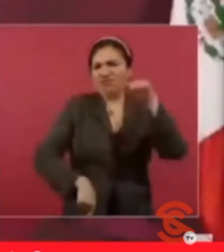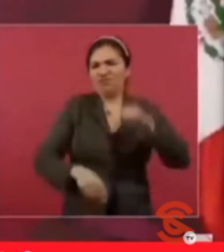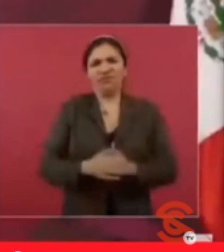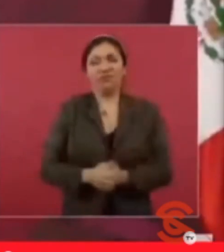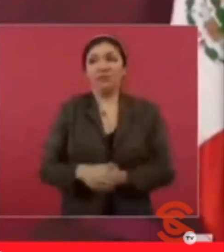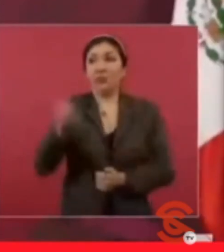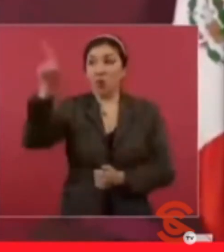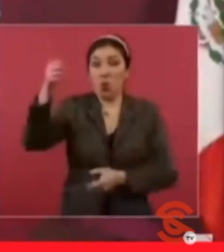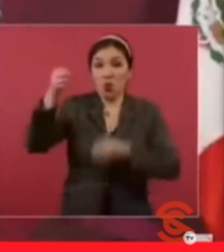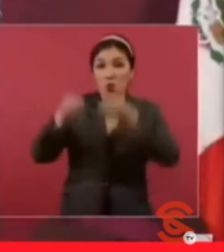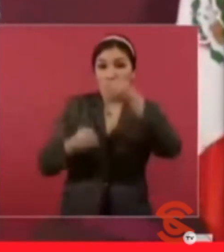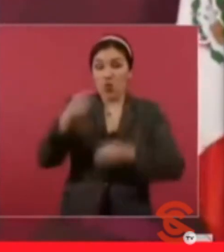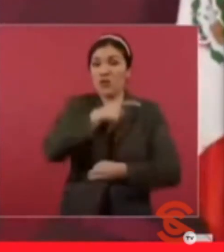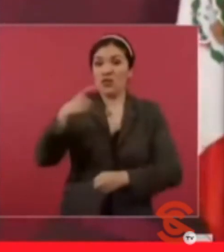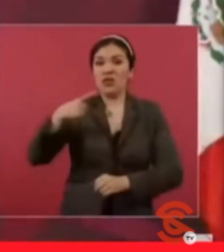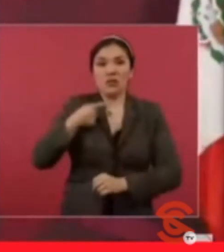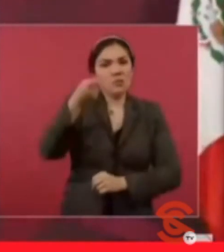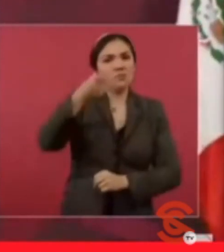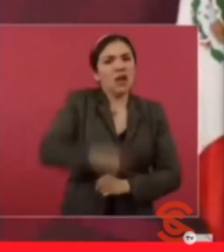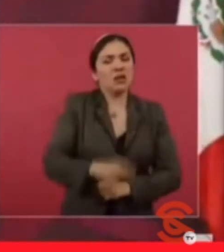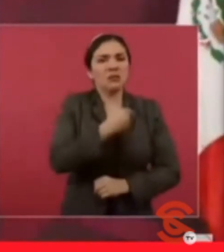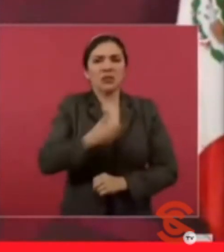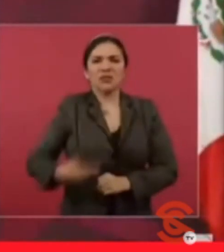La corte me destituyera.